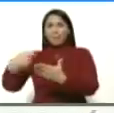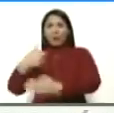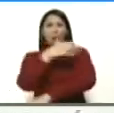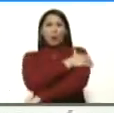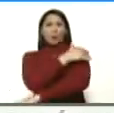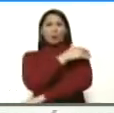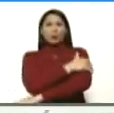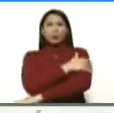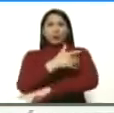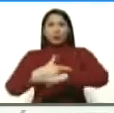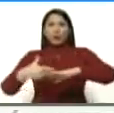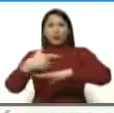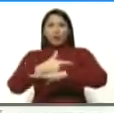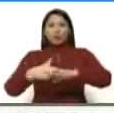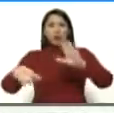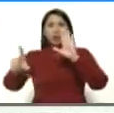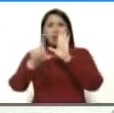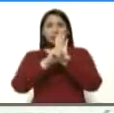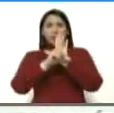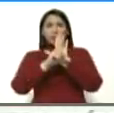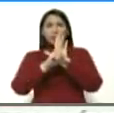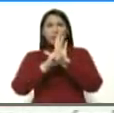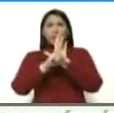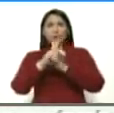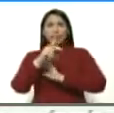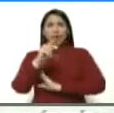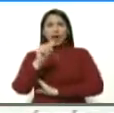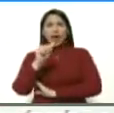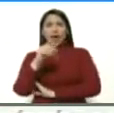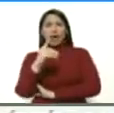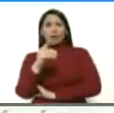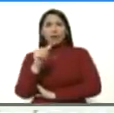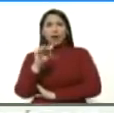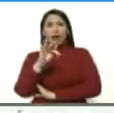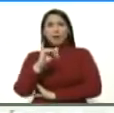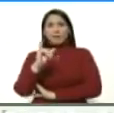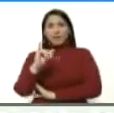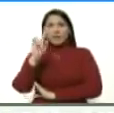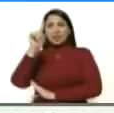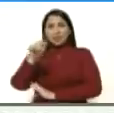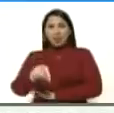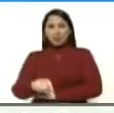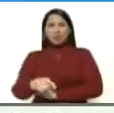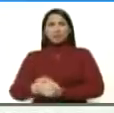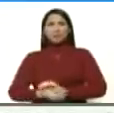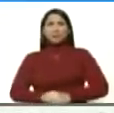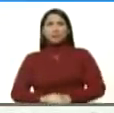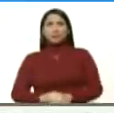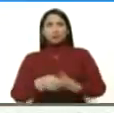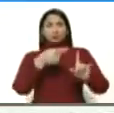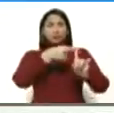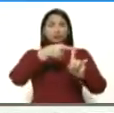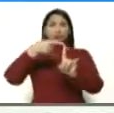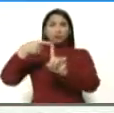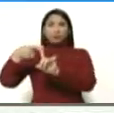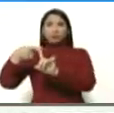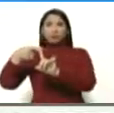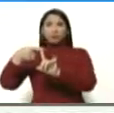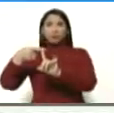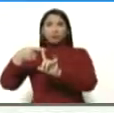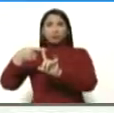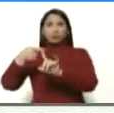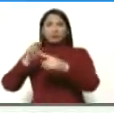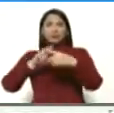oposición al gobierno legítimo de Gaddafi y al mismo tiempo para sumar en las